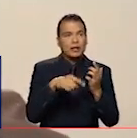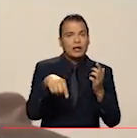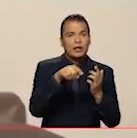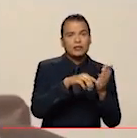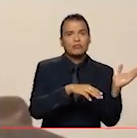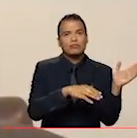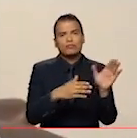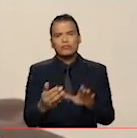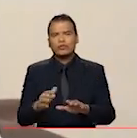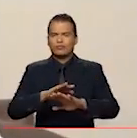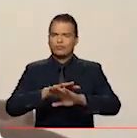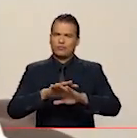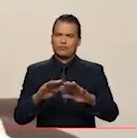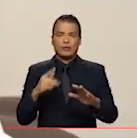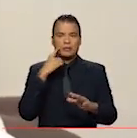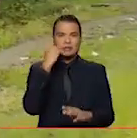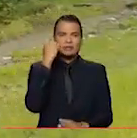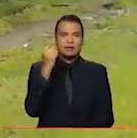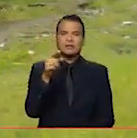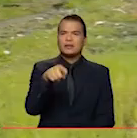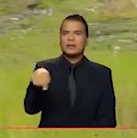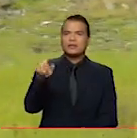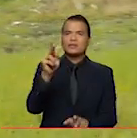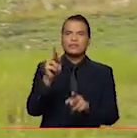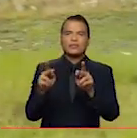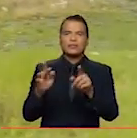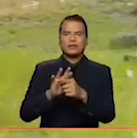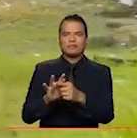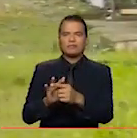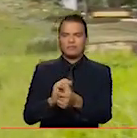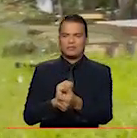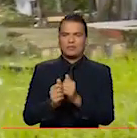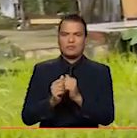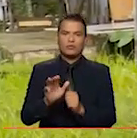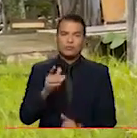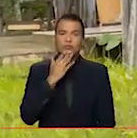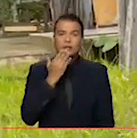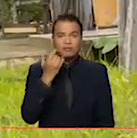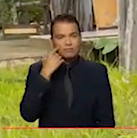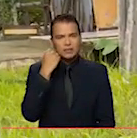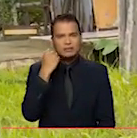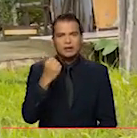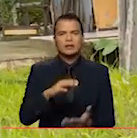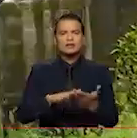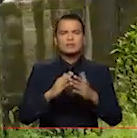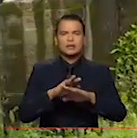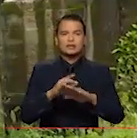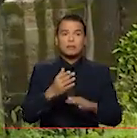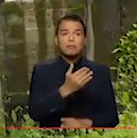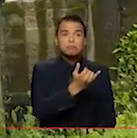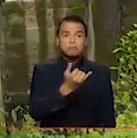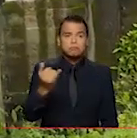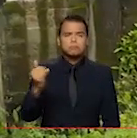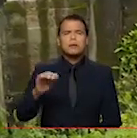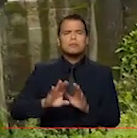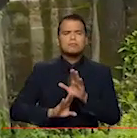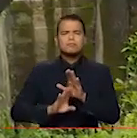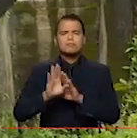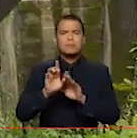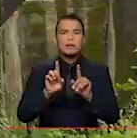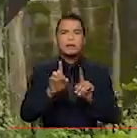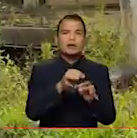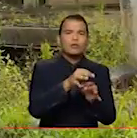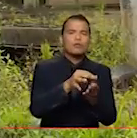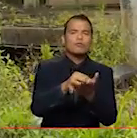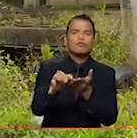y eso es lo que nos anima a luchar por la paz. Los avances son positivos. Sin embargo, en varios corregimientos costeros del puerto,